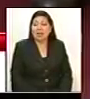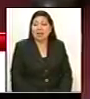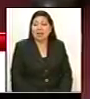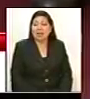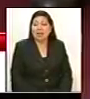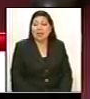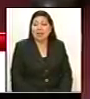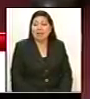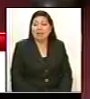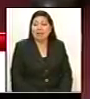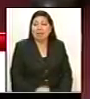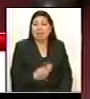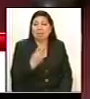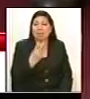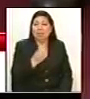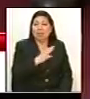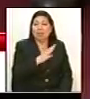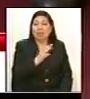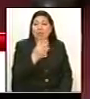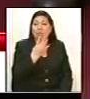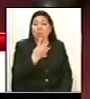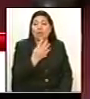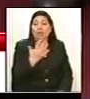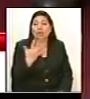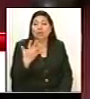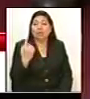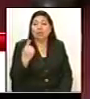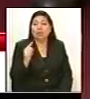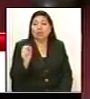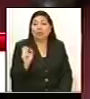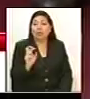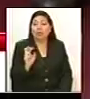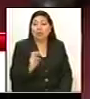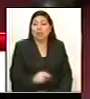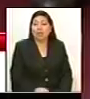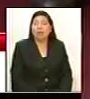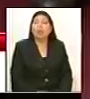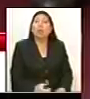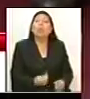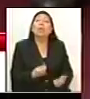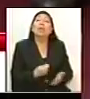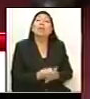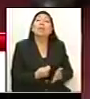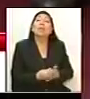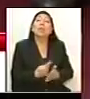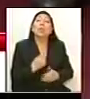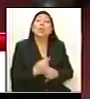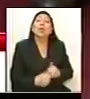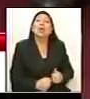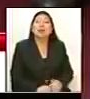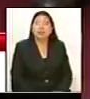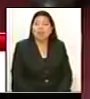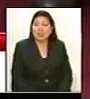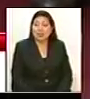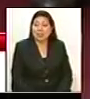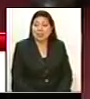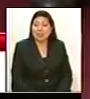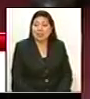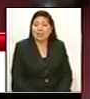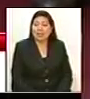son 20.545 millones de dólares. ¿Cuánto es el impuesto a la renta anual?